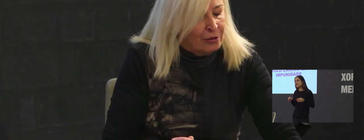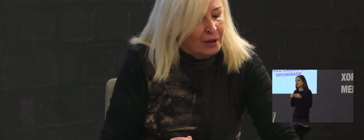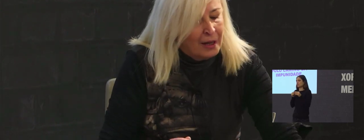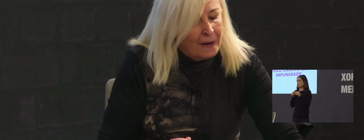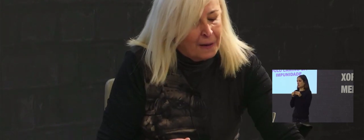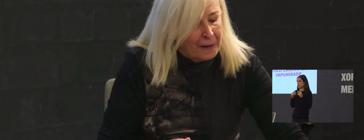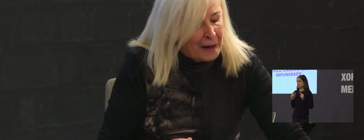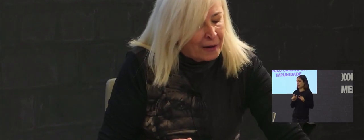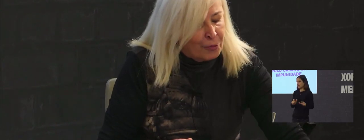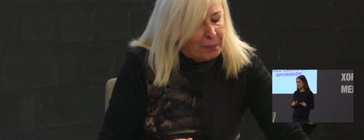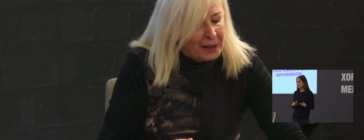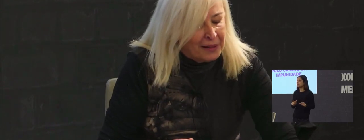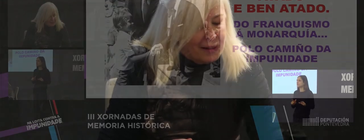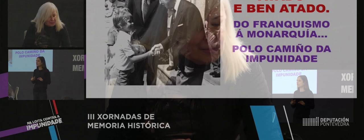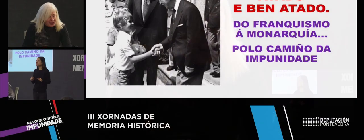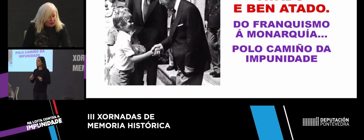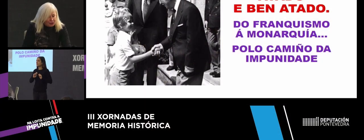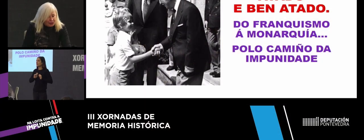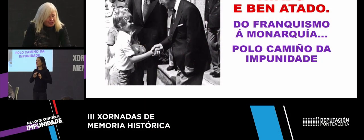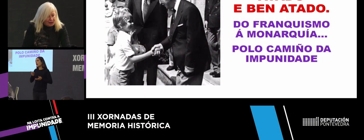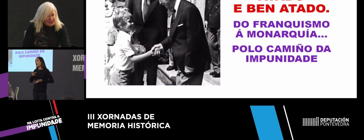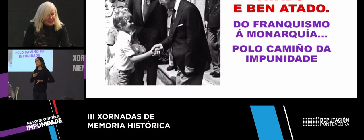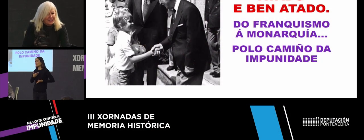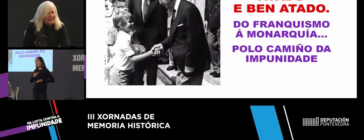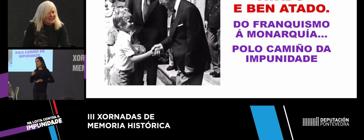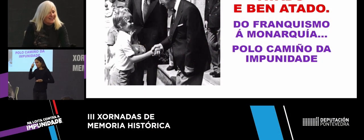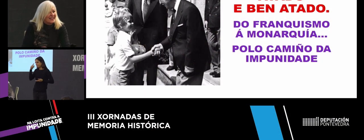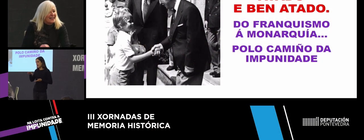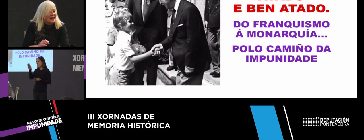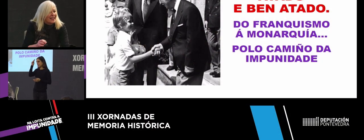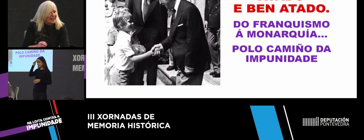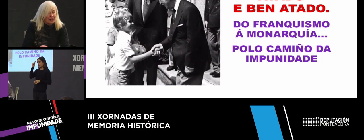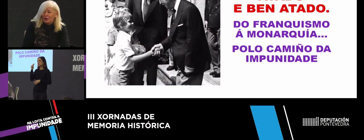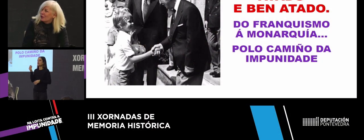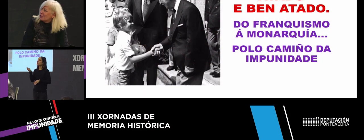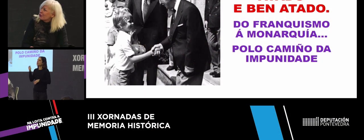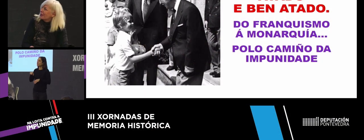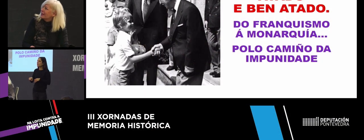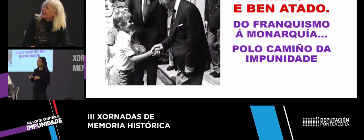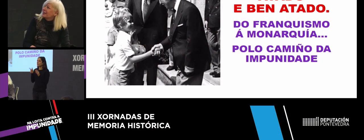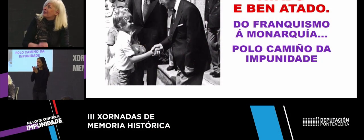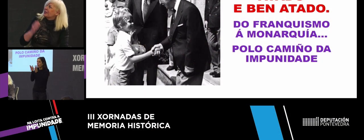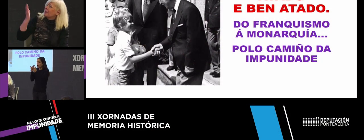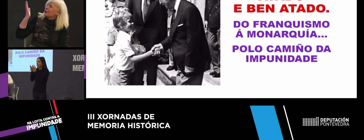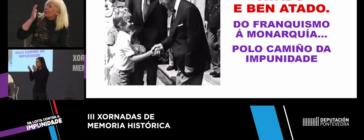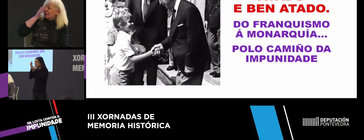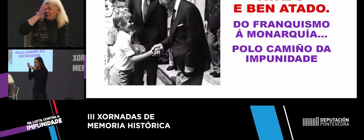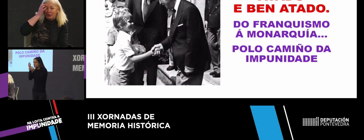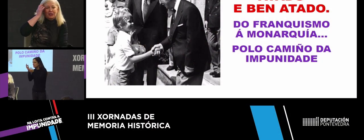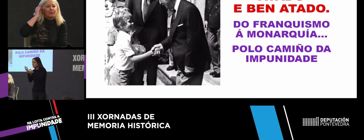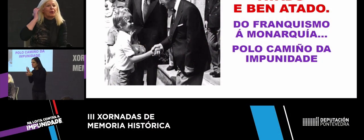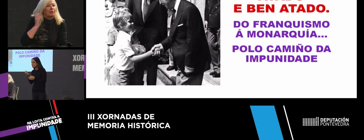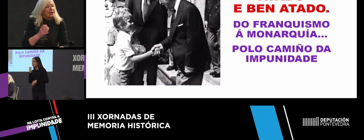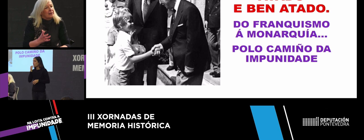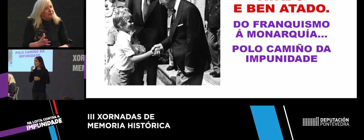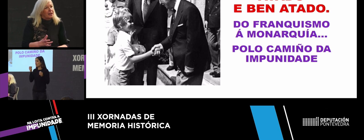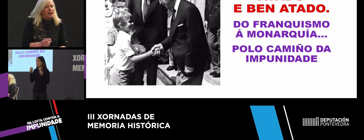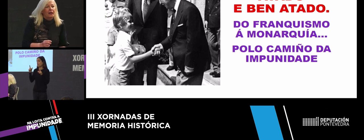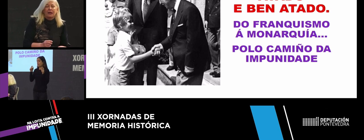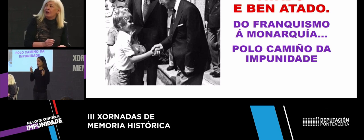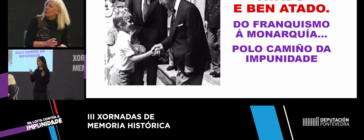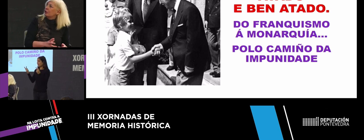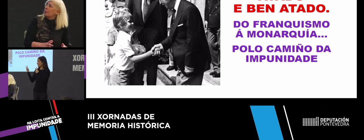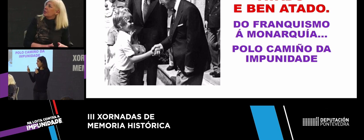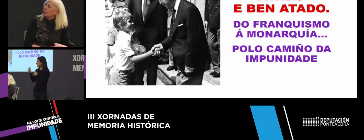axudar a que non a comprender mejor sin ter que dar todos os detalles. Esta fotografía, por exemplo, é